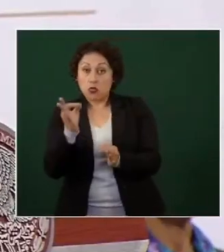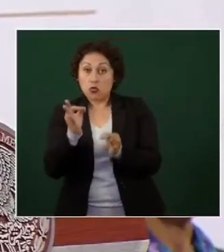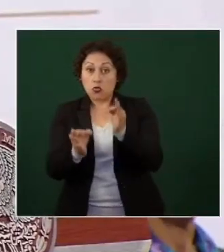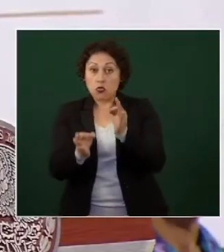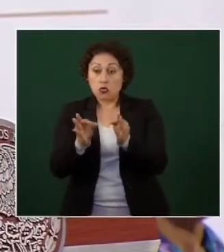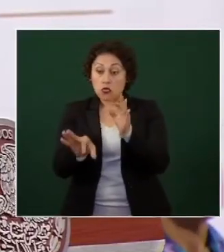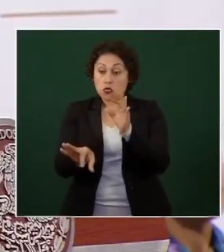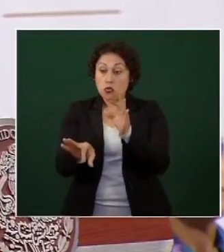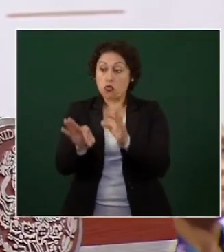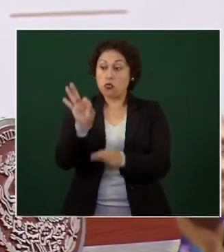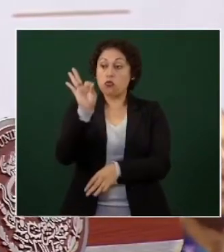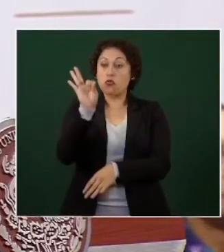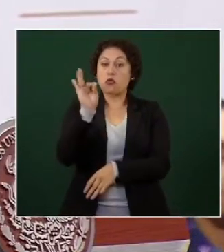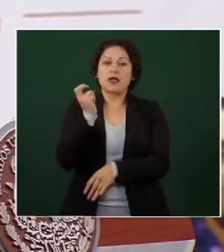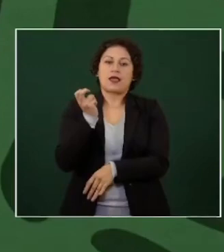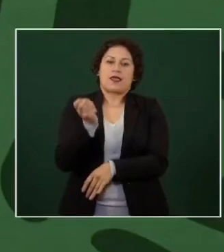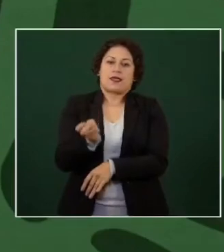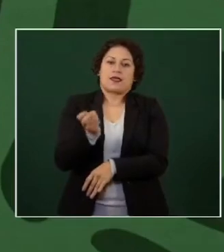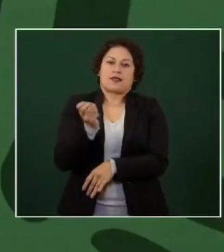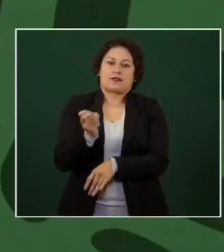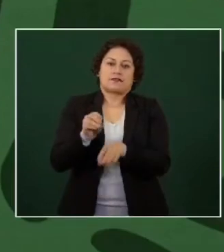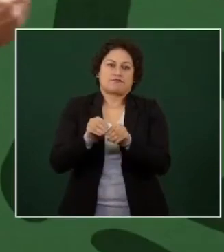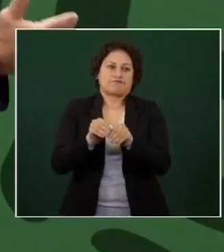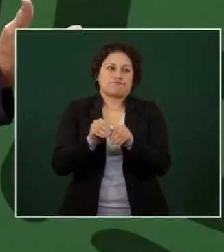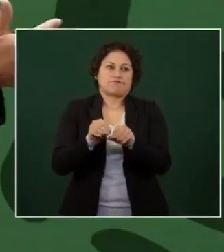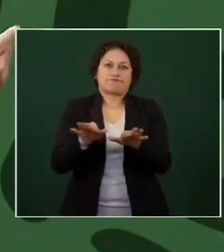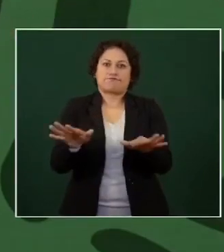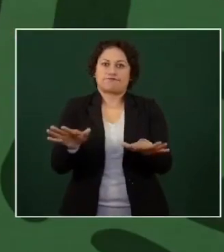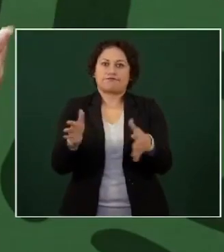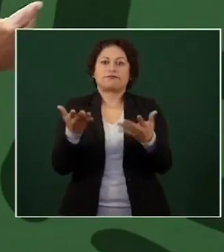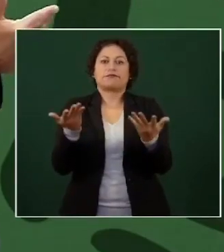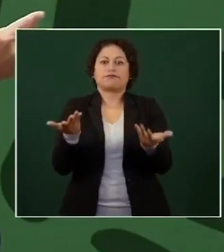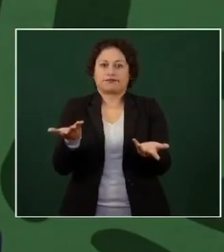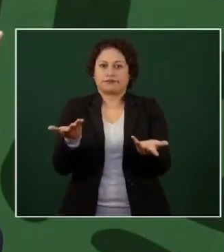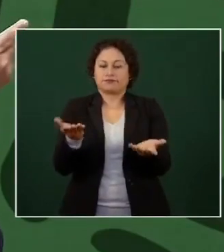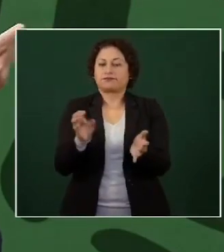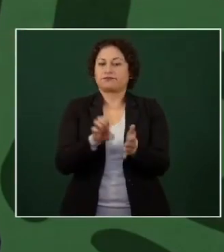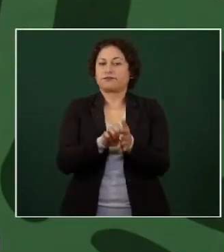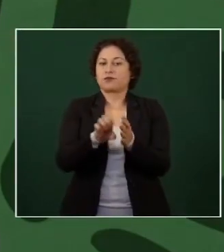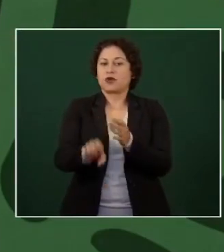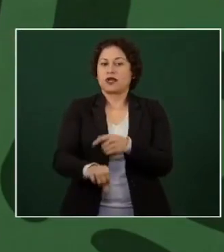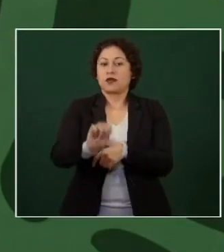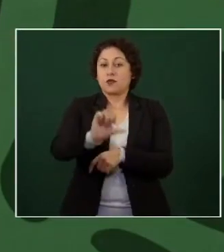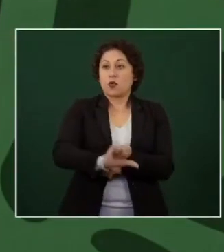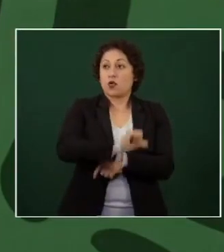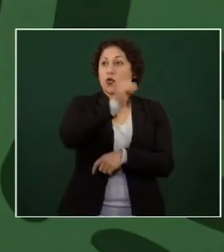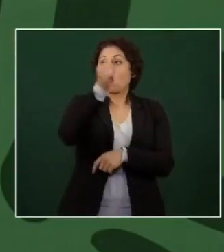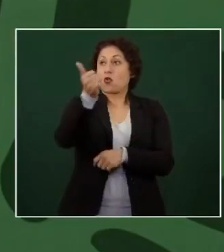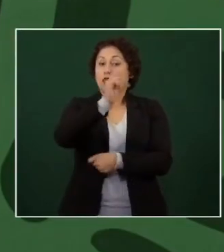a relucir la vinculación con las agencias extranjeras,